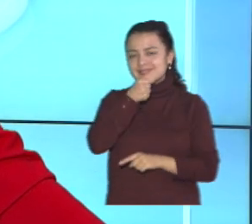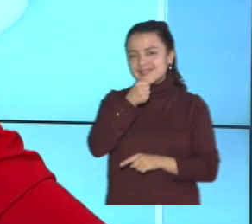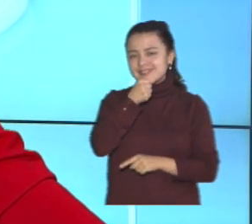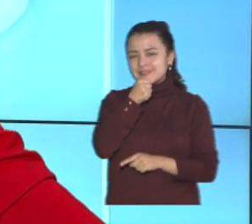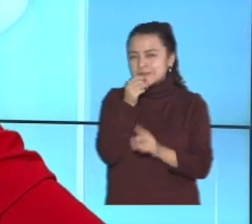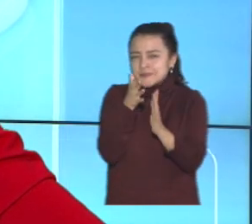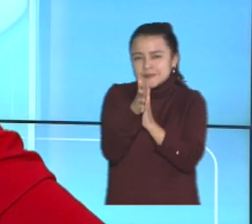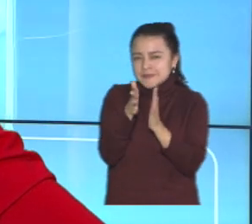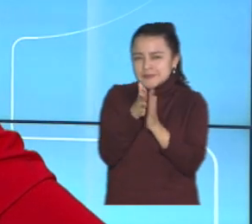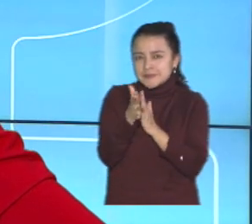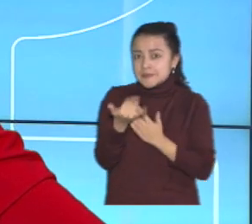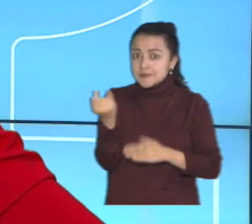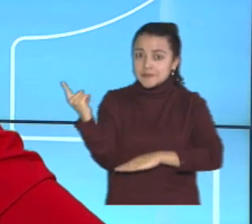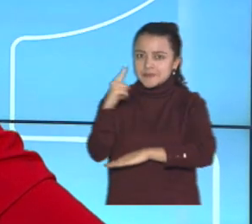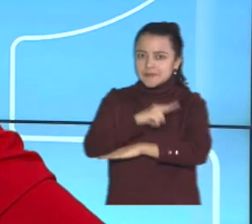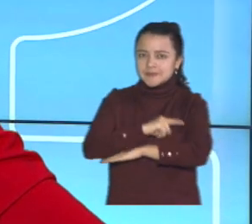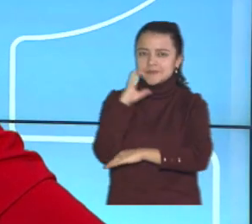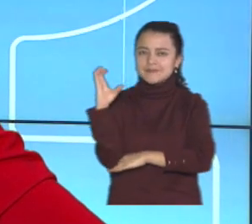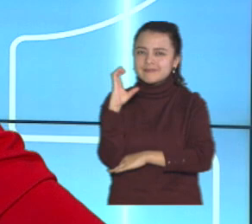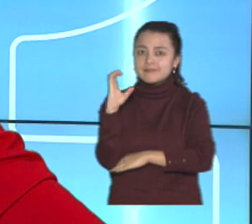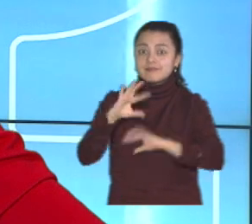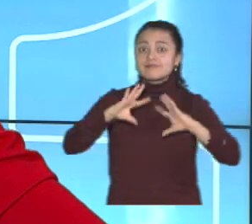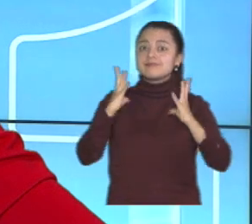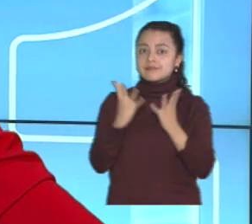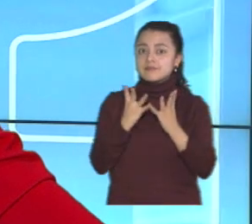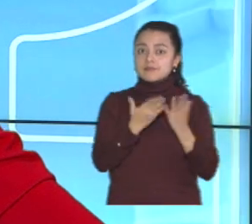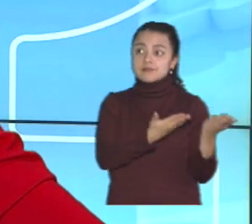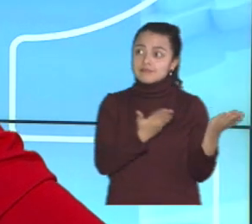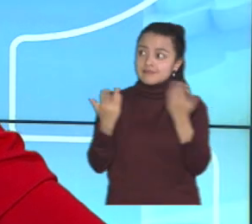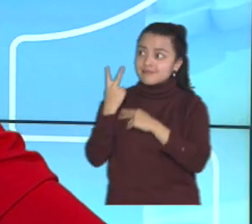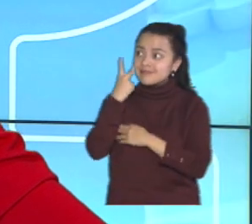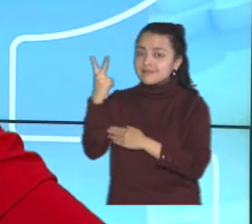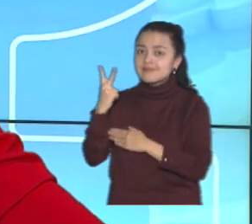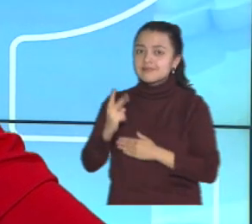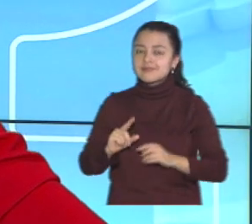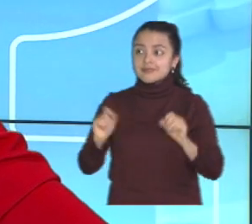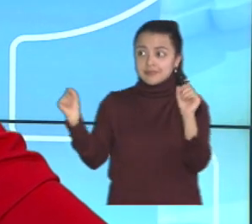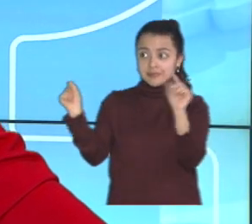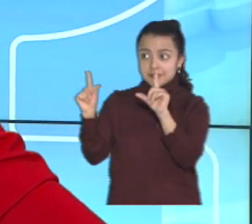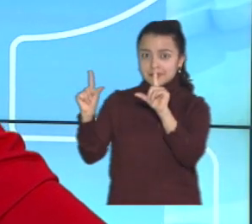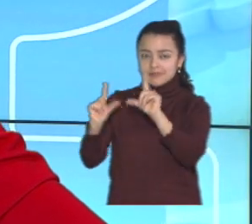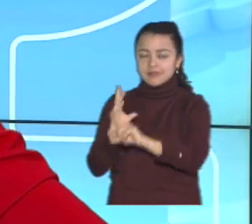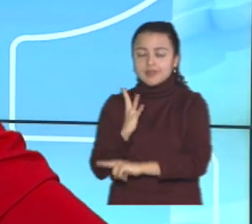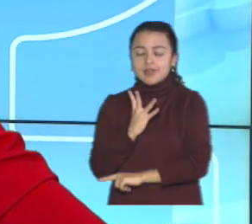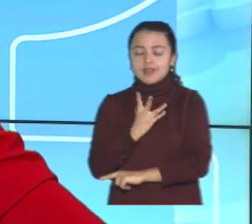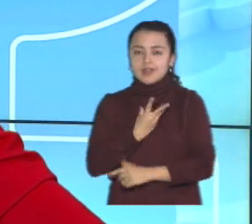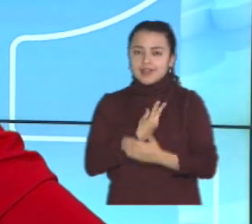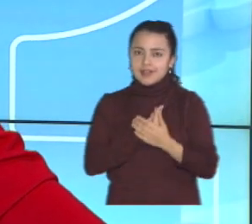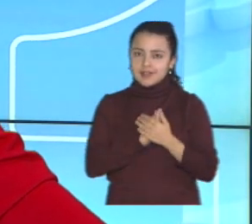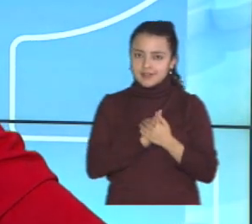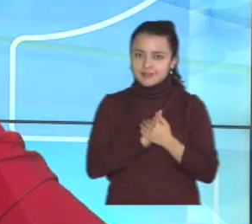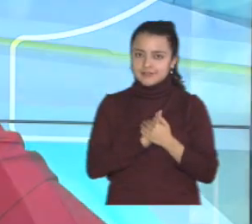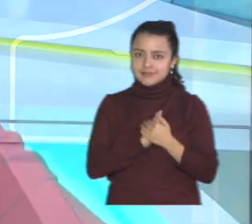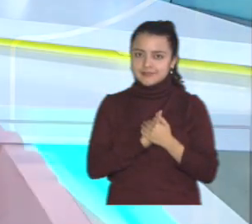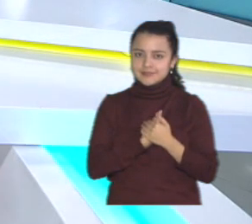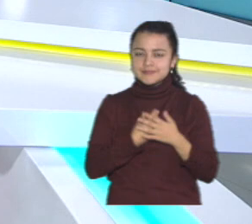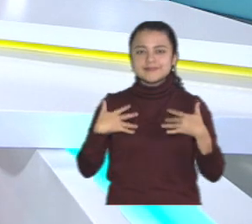para contarles más de lo que sucede en Colombia y en el mundo. A continuación, no se pierdan La Rosa de Guadalupe. Feliz tarde.